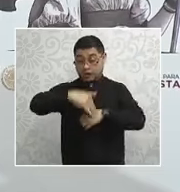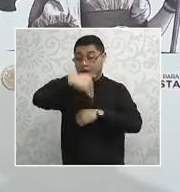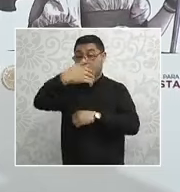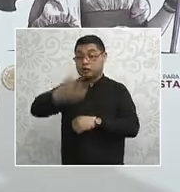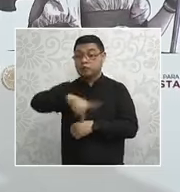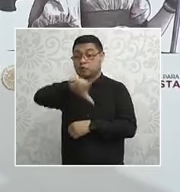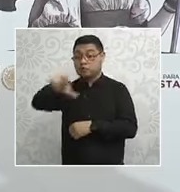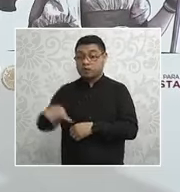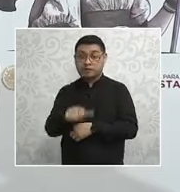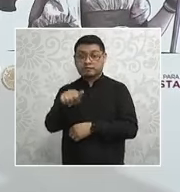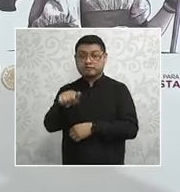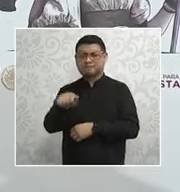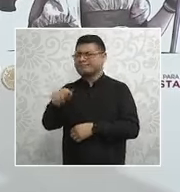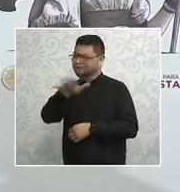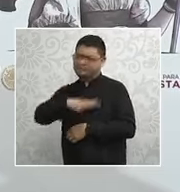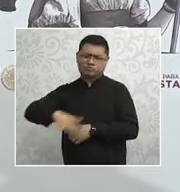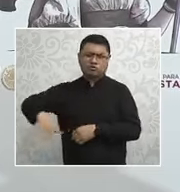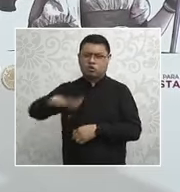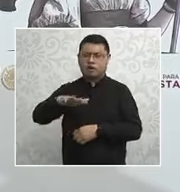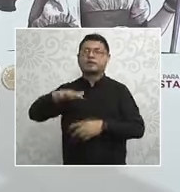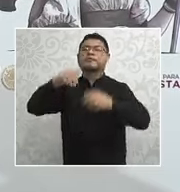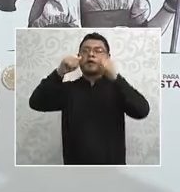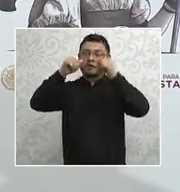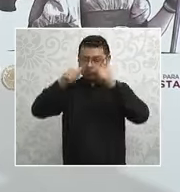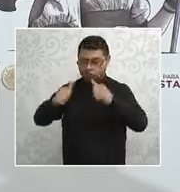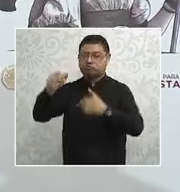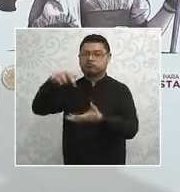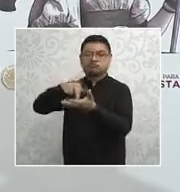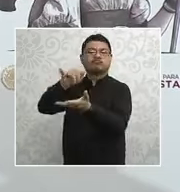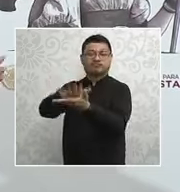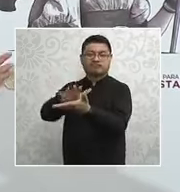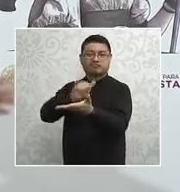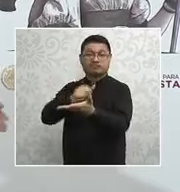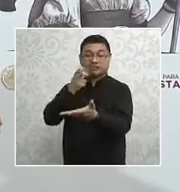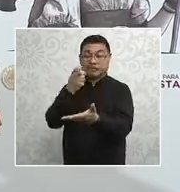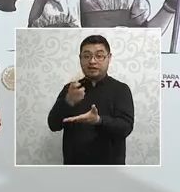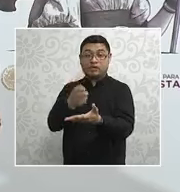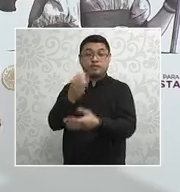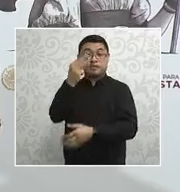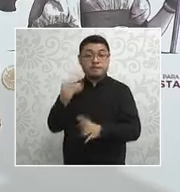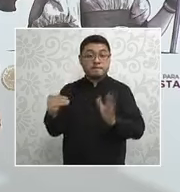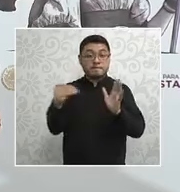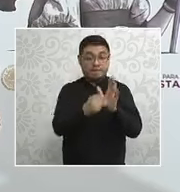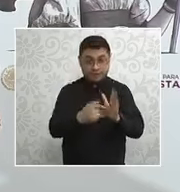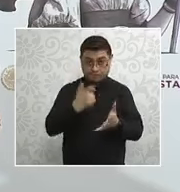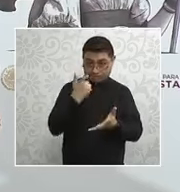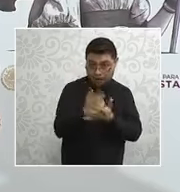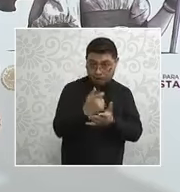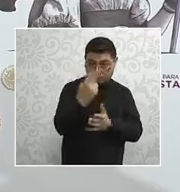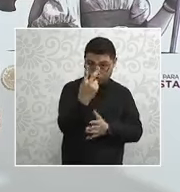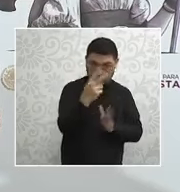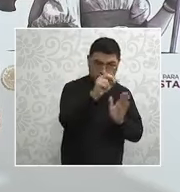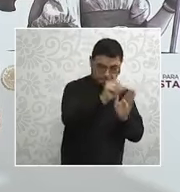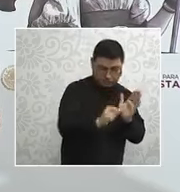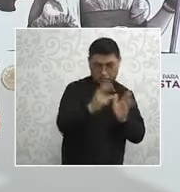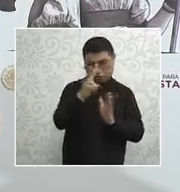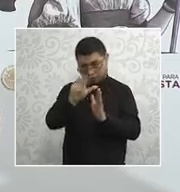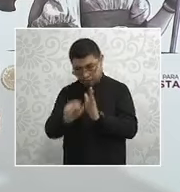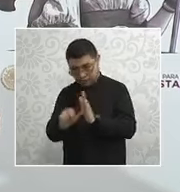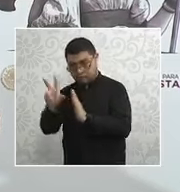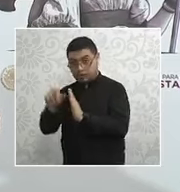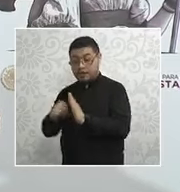todas estén en esta pensión se van entregar estos 3000 pesos bimestrales y Cuando cumplan 65